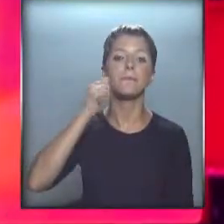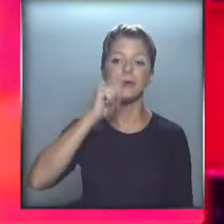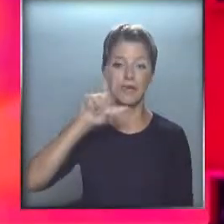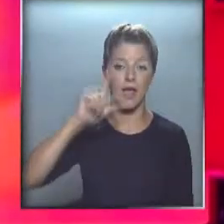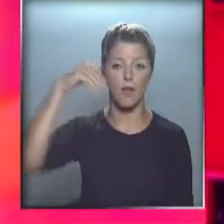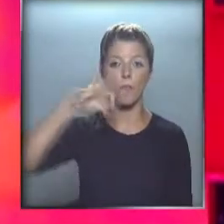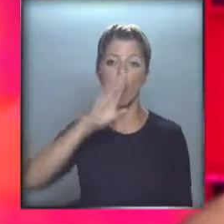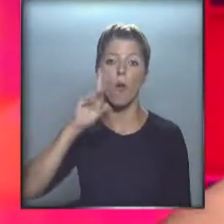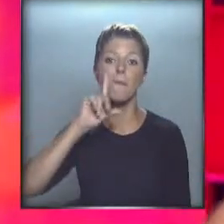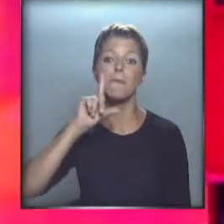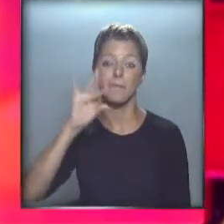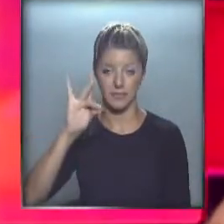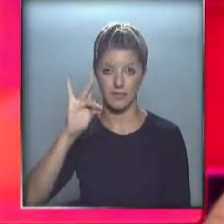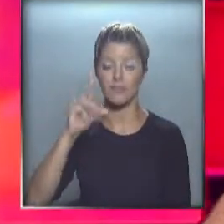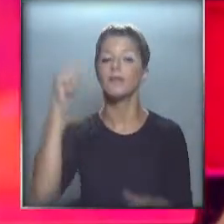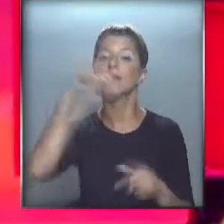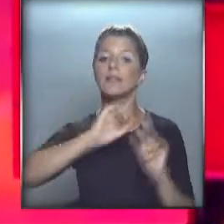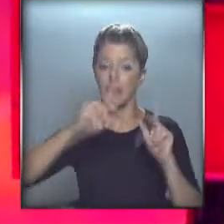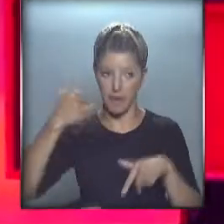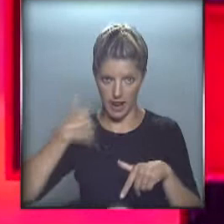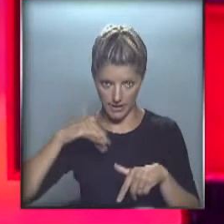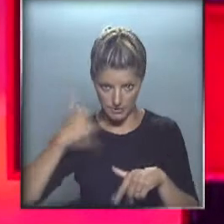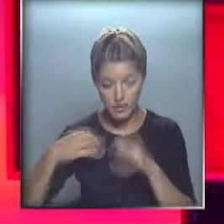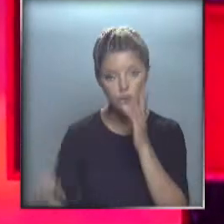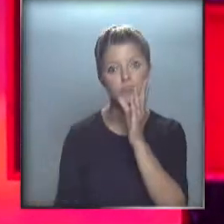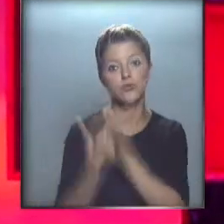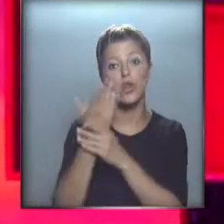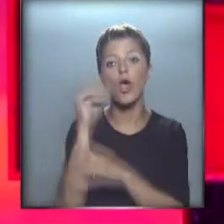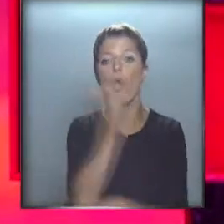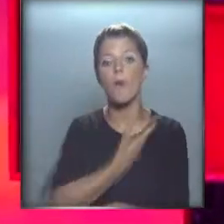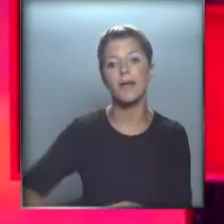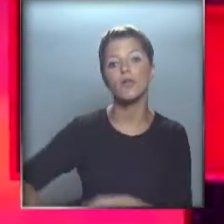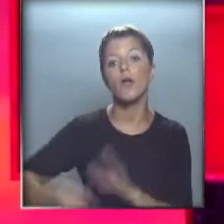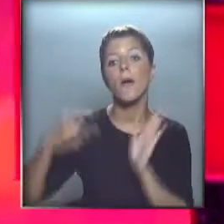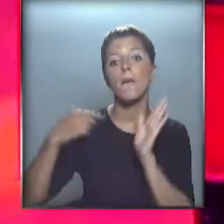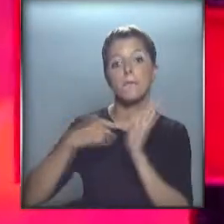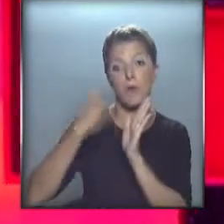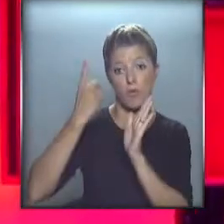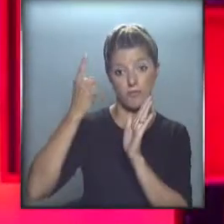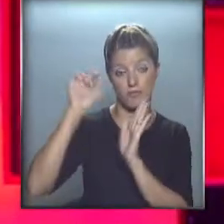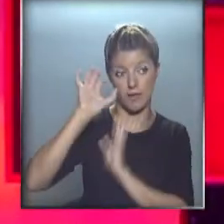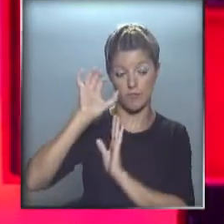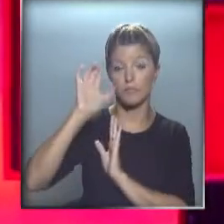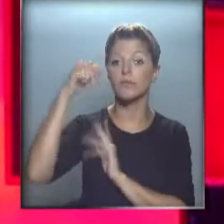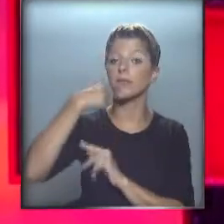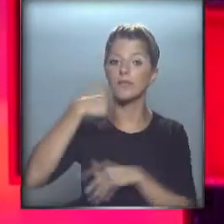es también por argentinos, con ayuda del gobierno de la provincia de Buenos Aires, en donde te dice los estados del